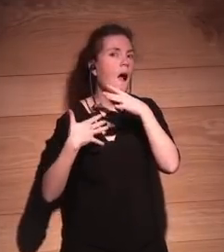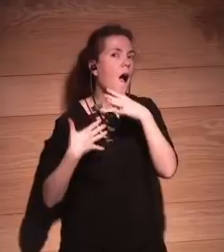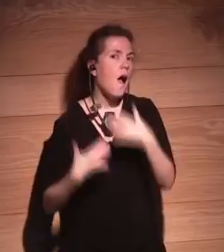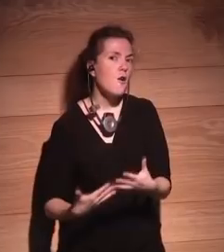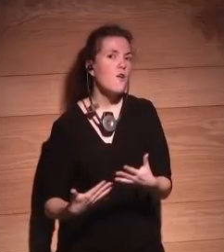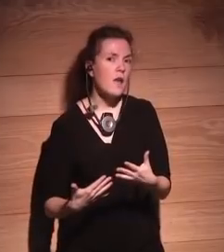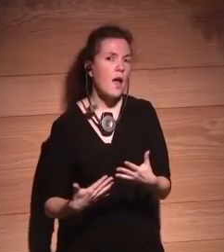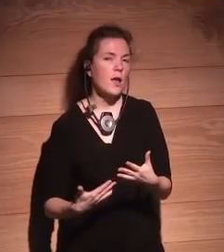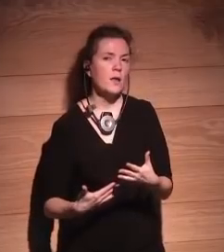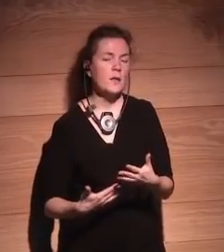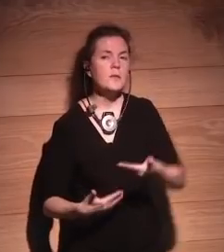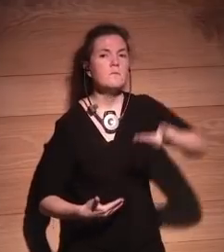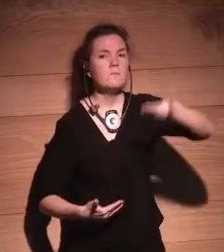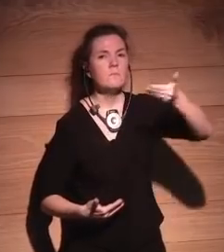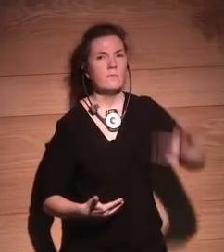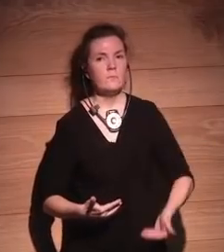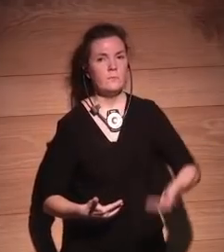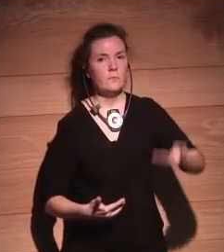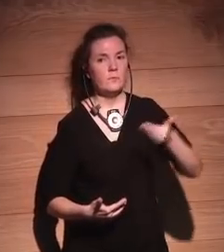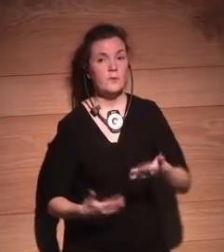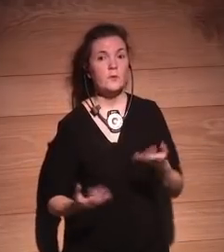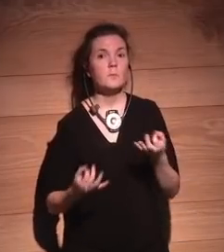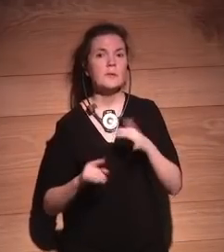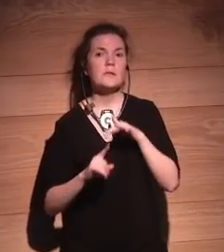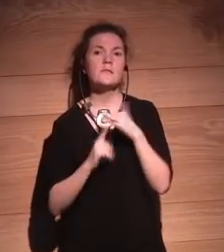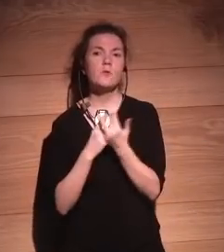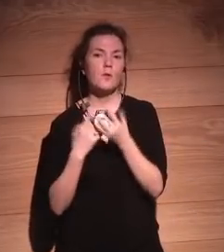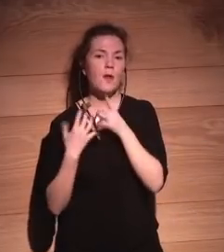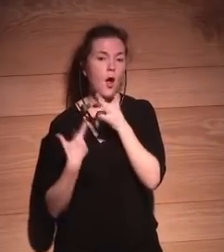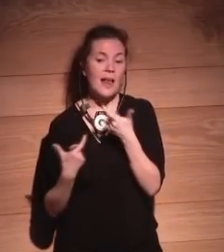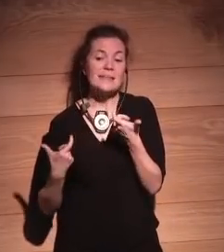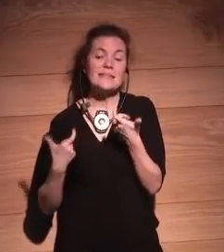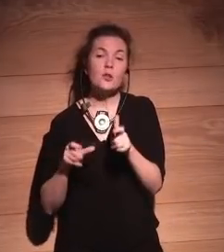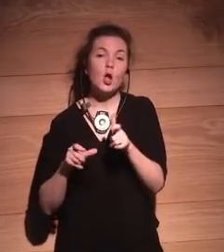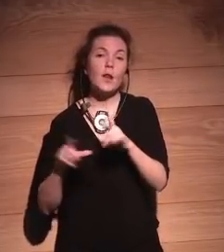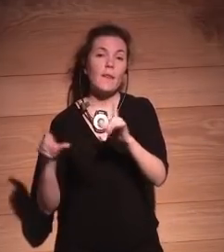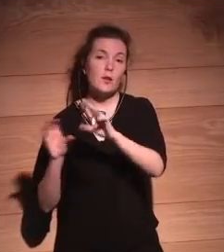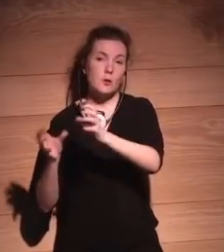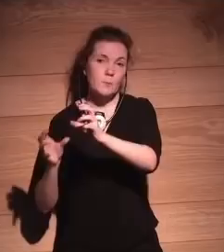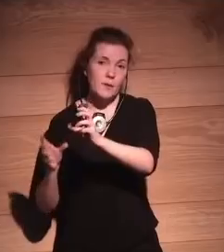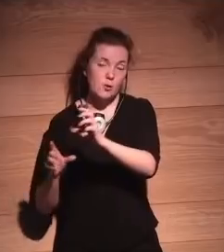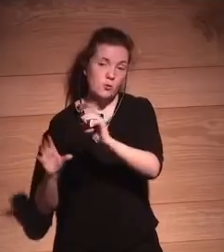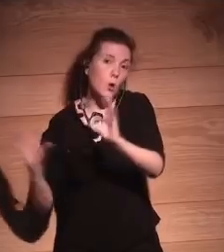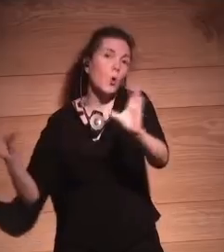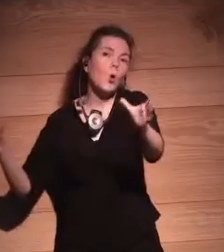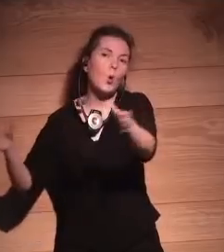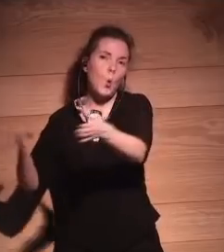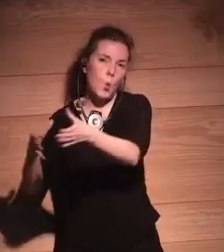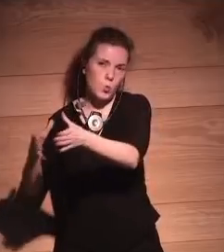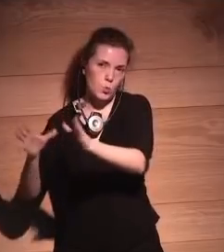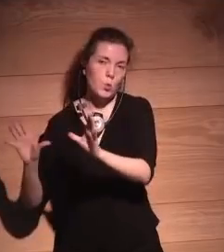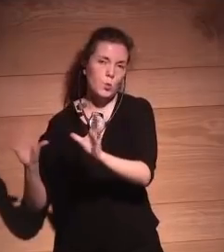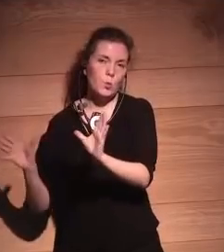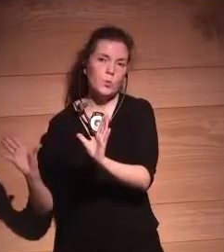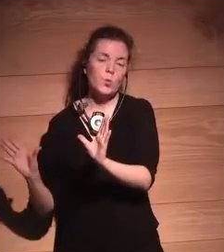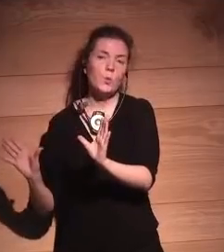actualmente tremendamente importante, y la situación en la que nos encontramos el sector de los medios en su conjunto